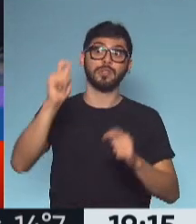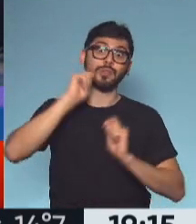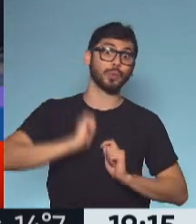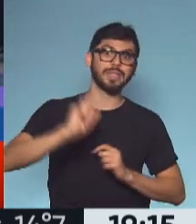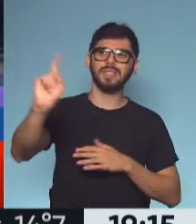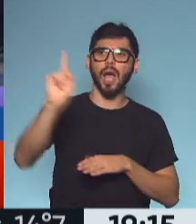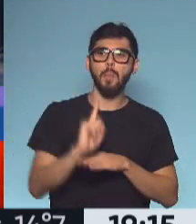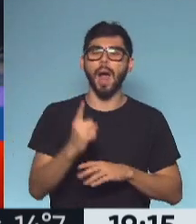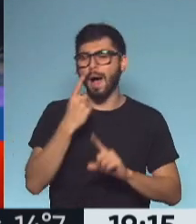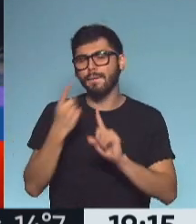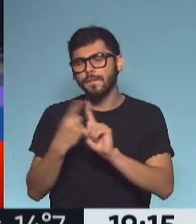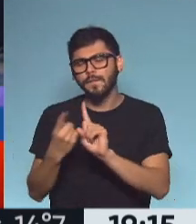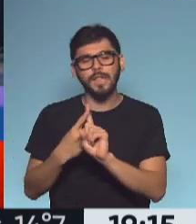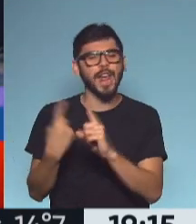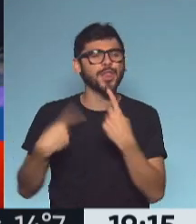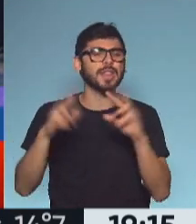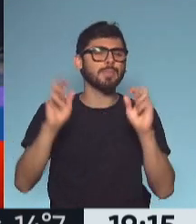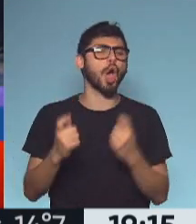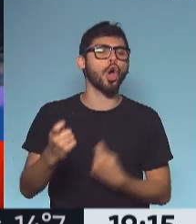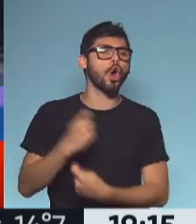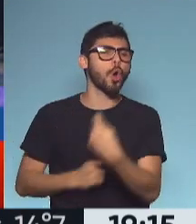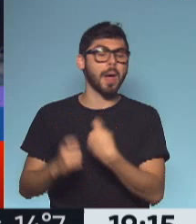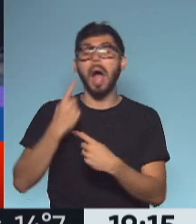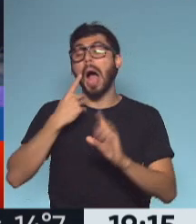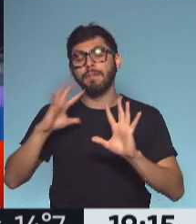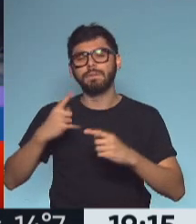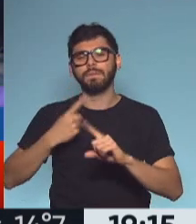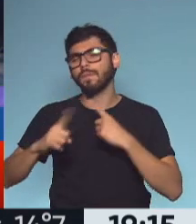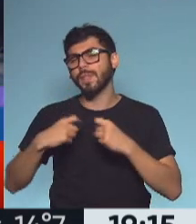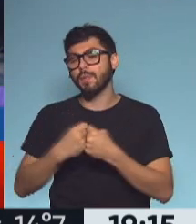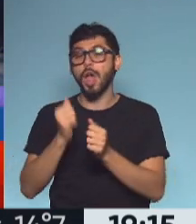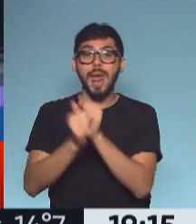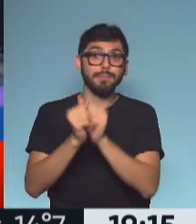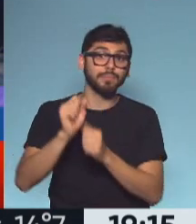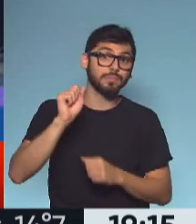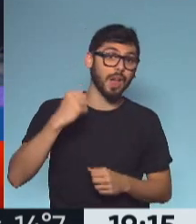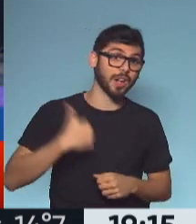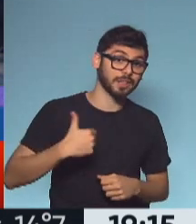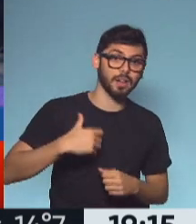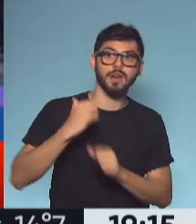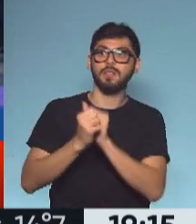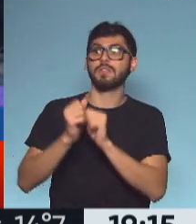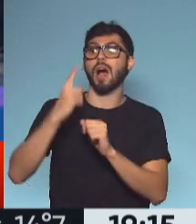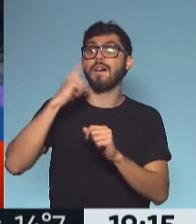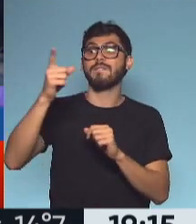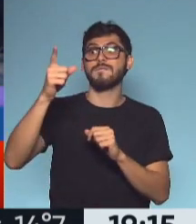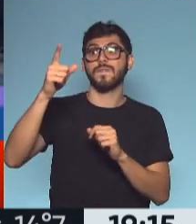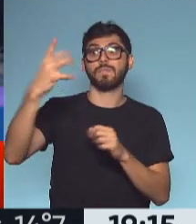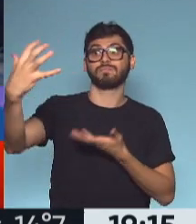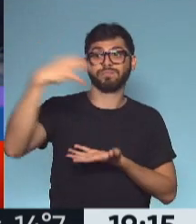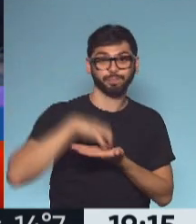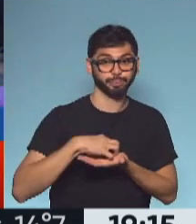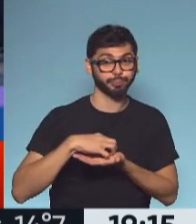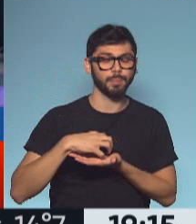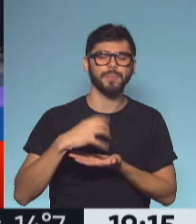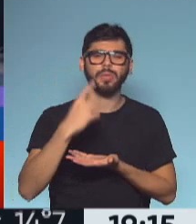todo comercial, donde van a hablar de aquellos acuerdos que puede haber entre las empresas argentinas y las posibilidades de inversión en el país. Si